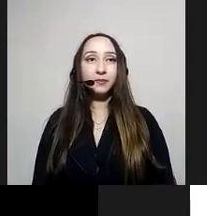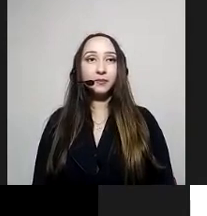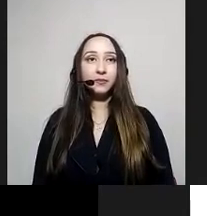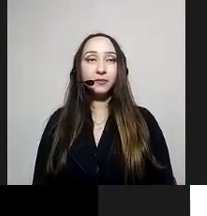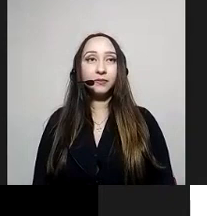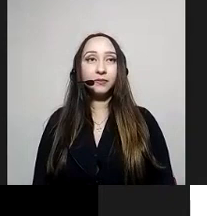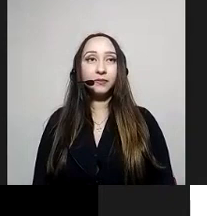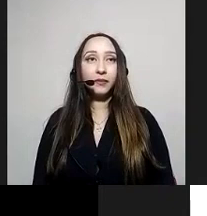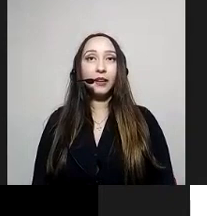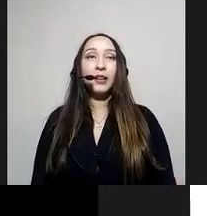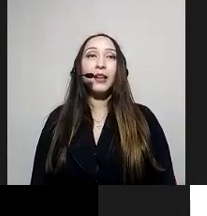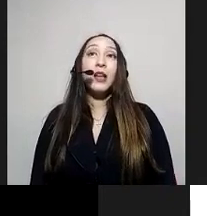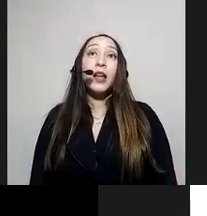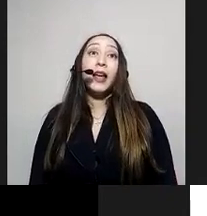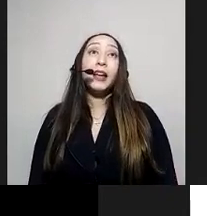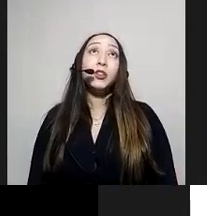trabajo?